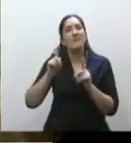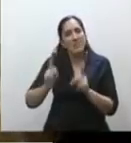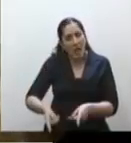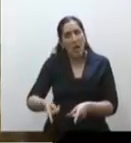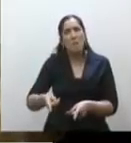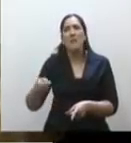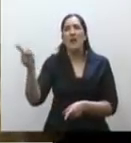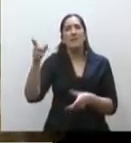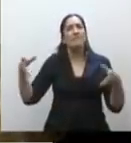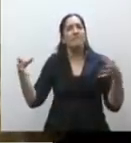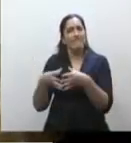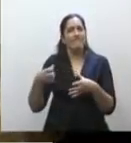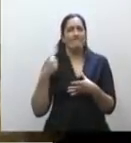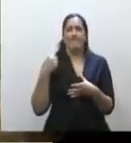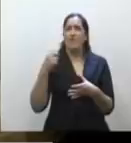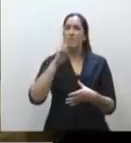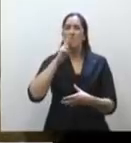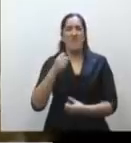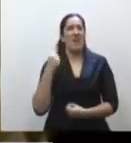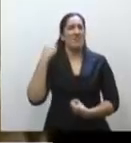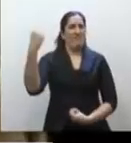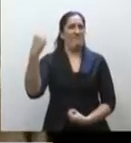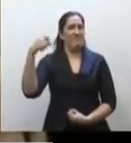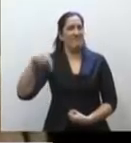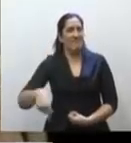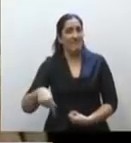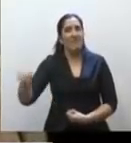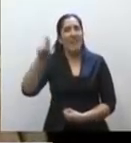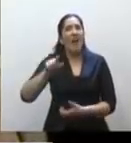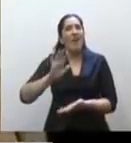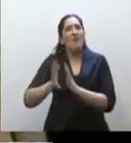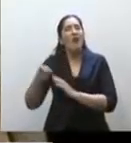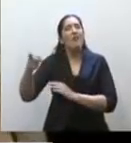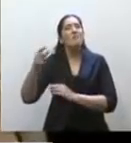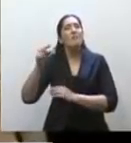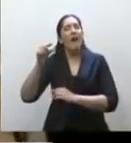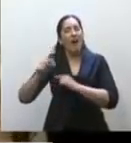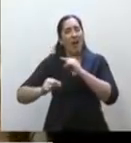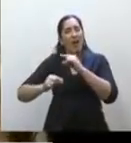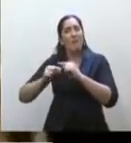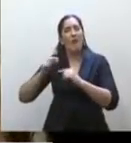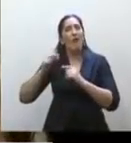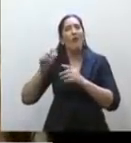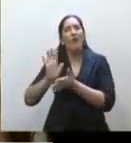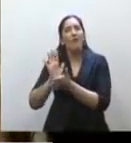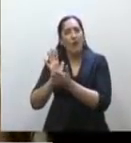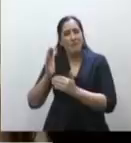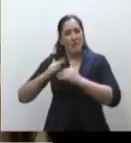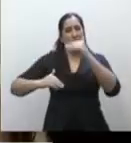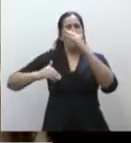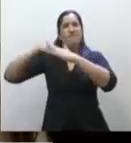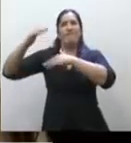ese feminismo que están construyendo, porque se está deconstruyendo de a poco una sociedad machista y se